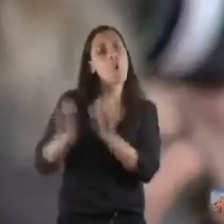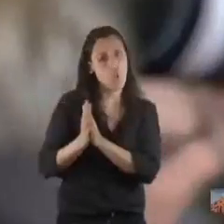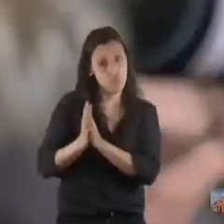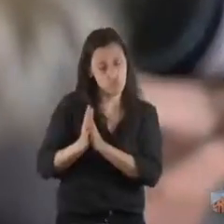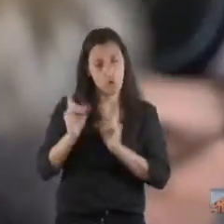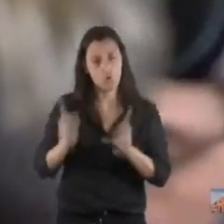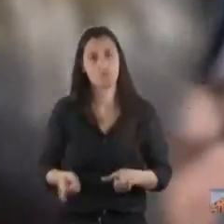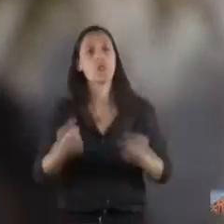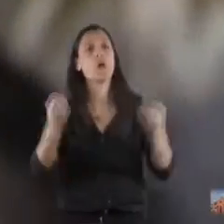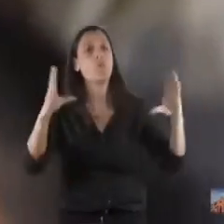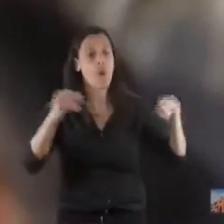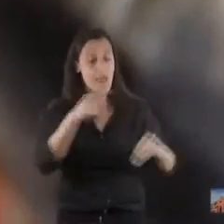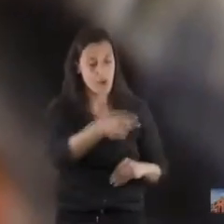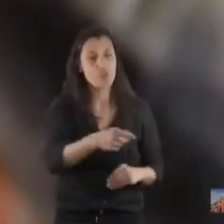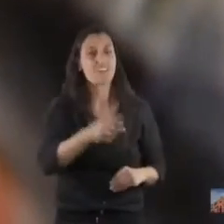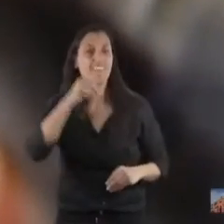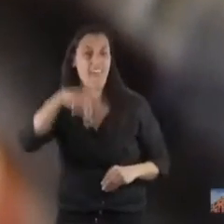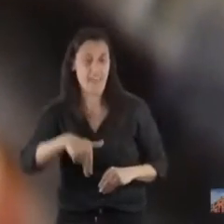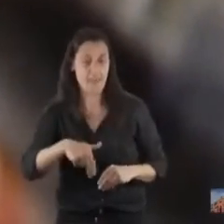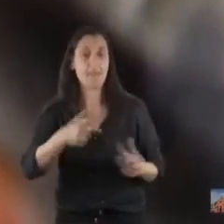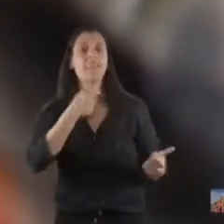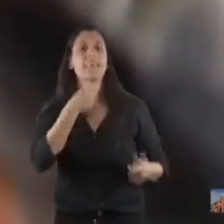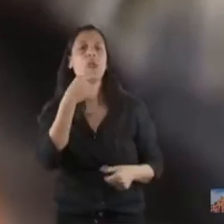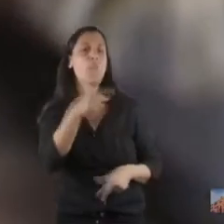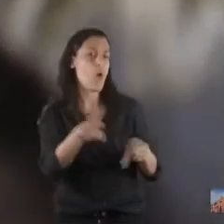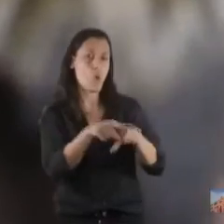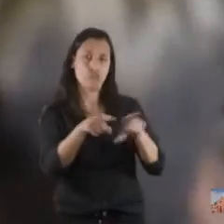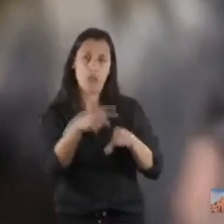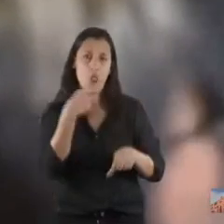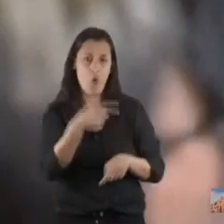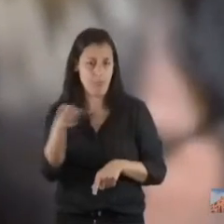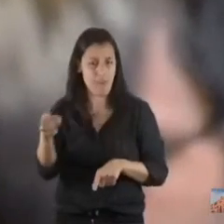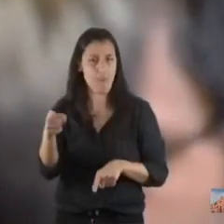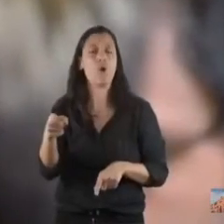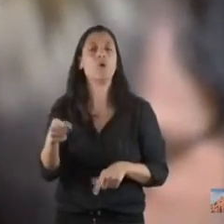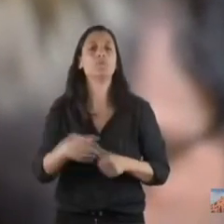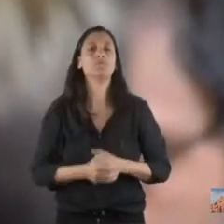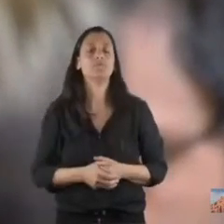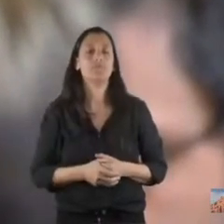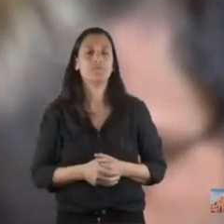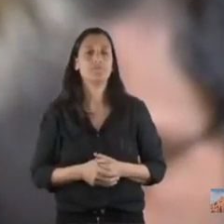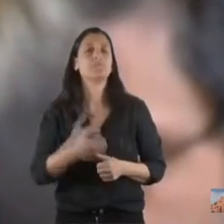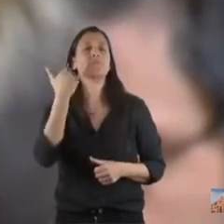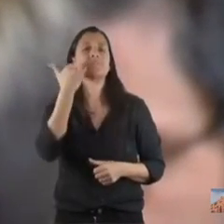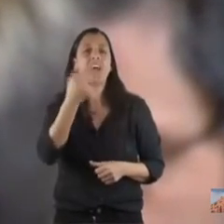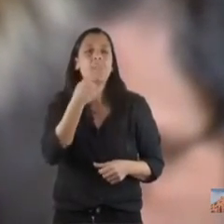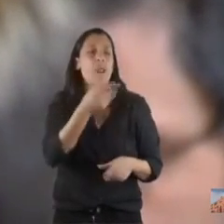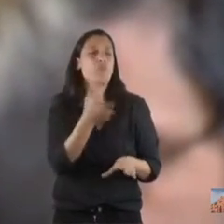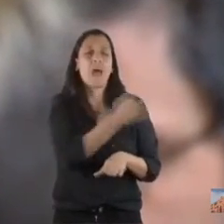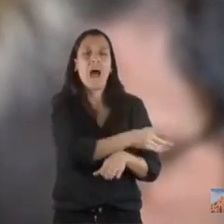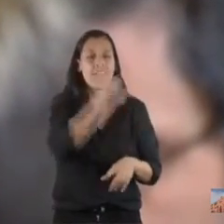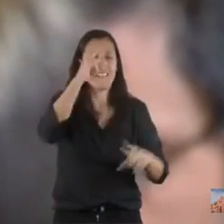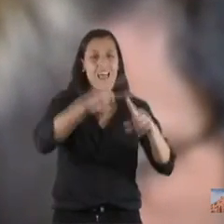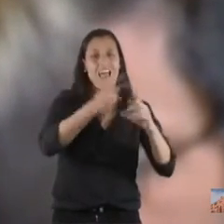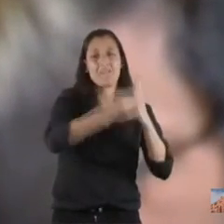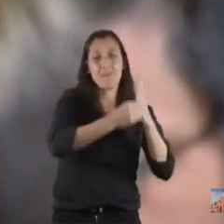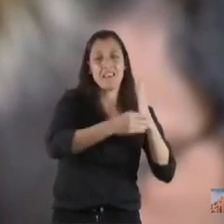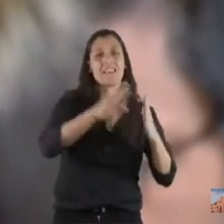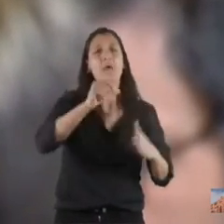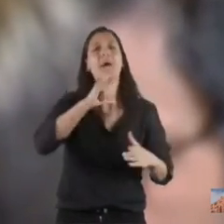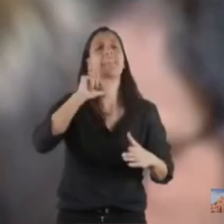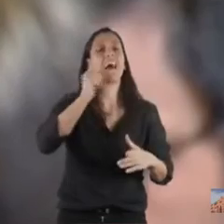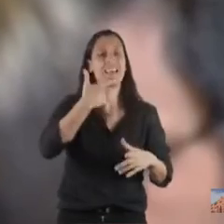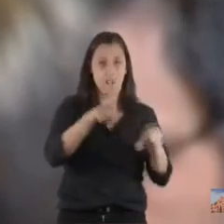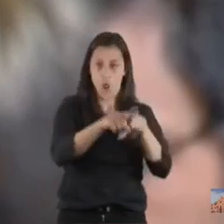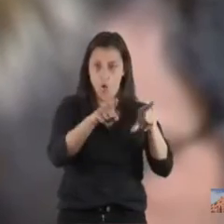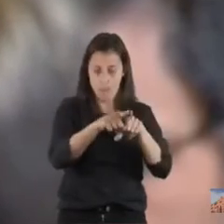saludo sí para tele quisiera hacer la misma pregunta que le hice a la ministra anterior a silvina batakis entendiendo que el